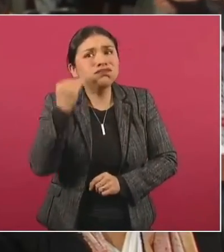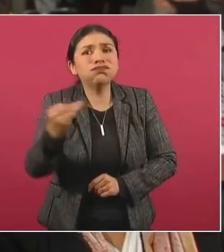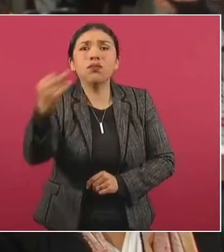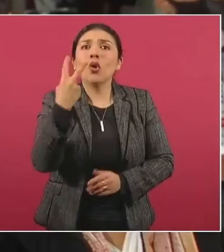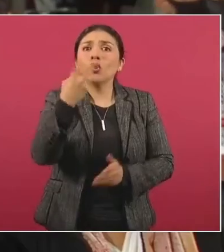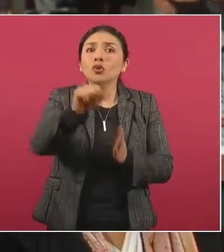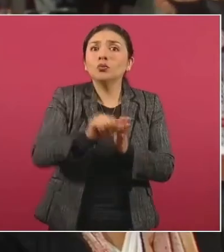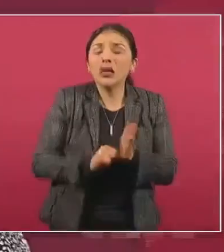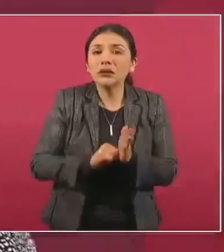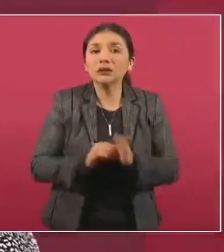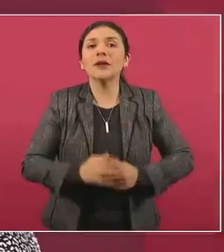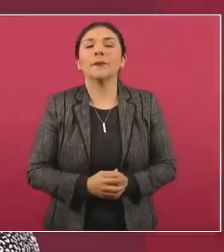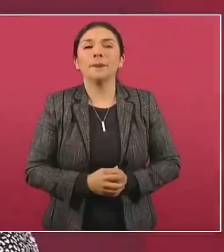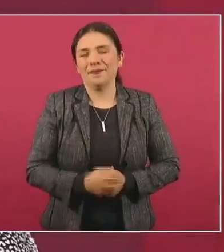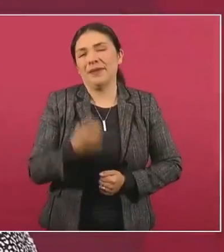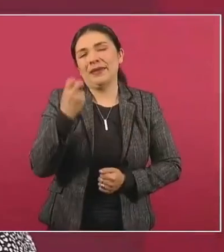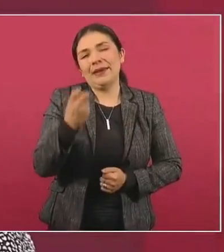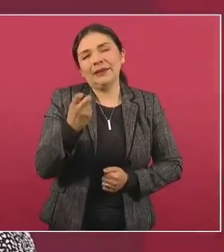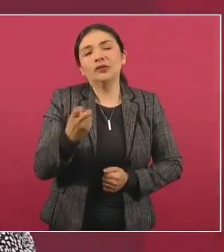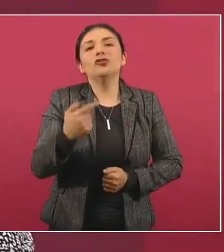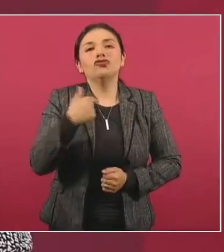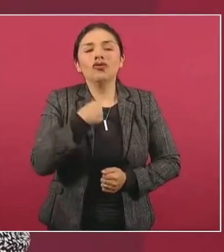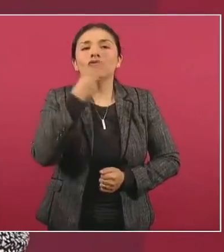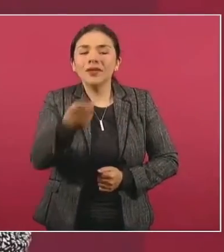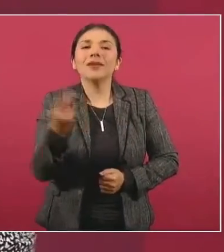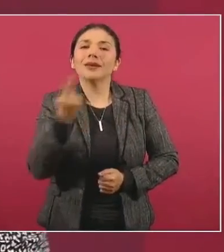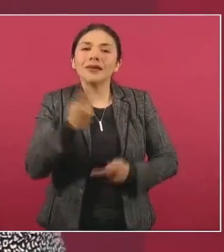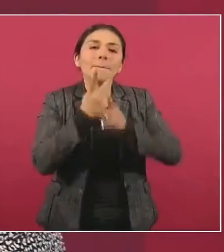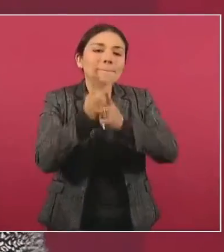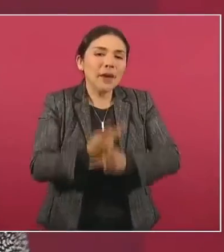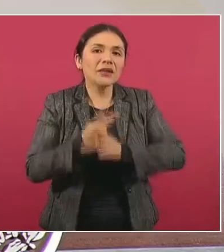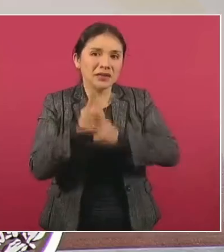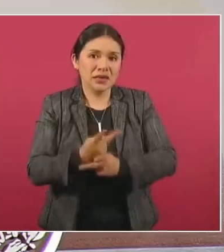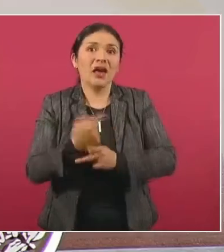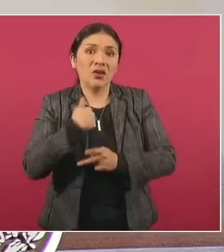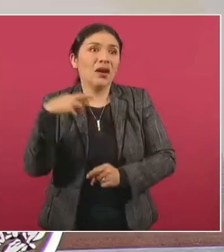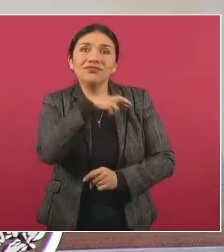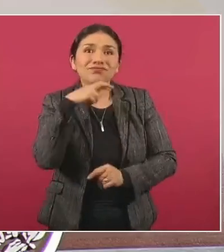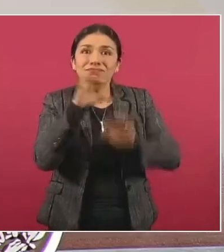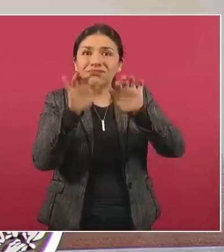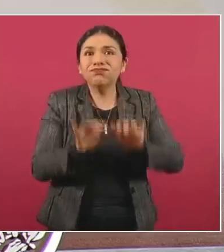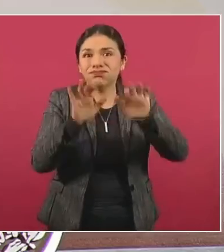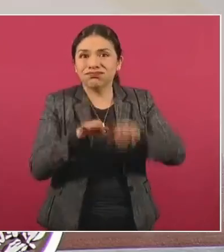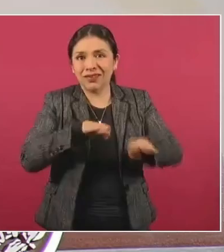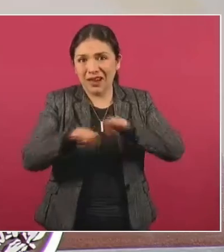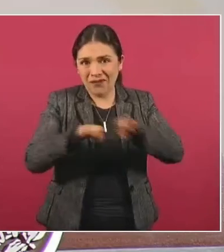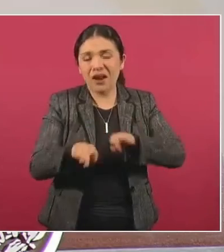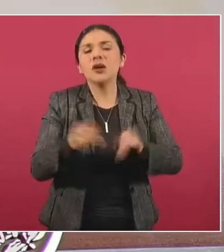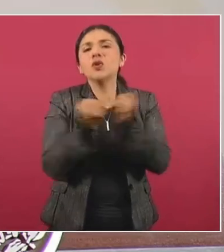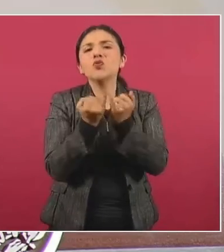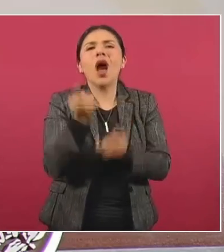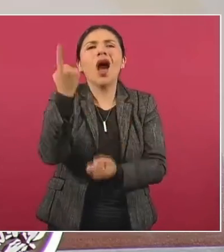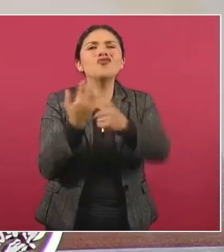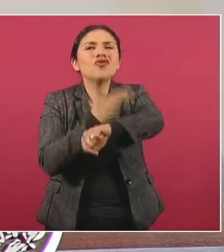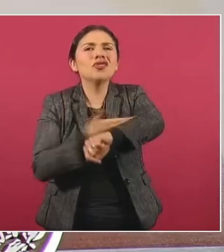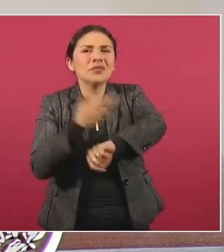están muy… Sí, ahí lo que les decíamos es que fueran un poco pacientes y lo estamos acelerando. De hecho, hemos cambiado algunos trámites porque cuando fue